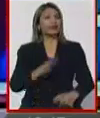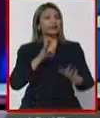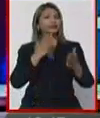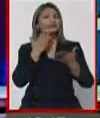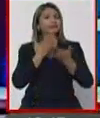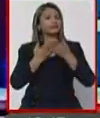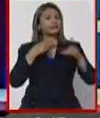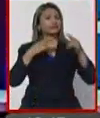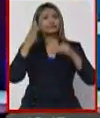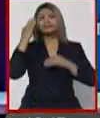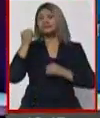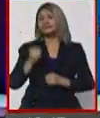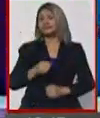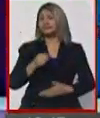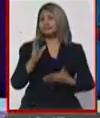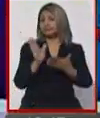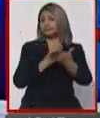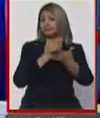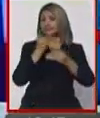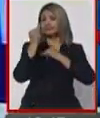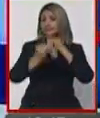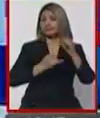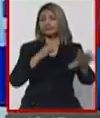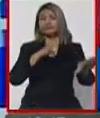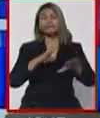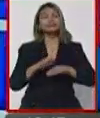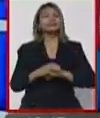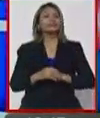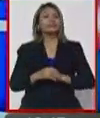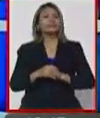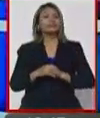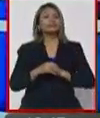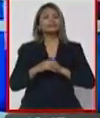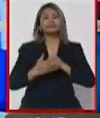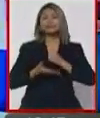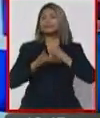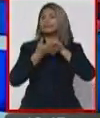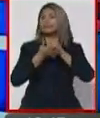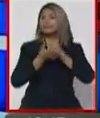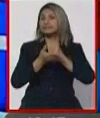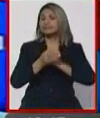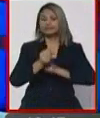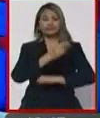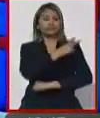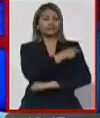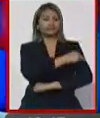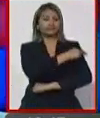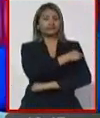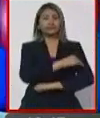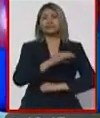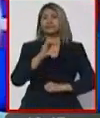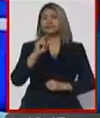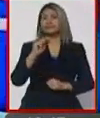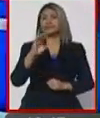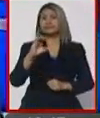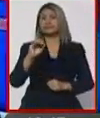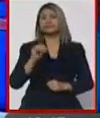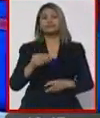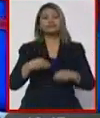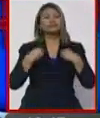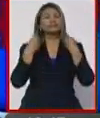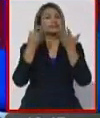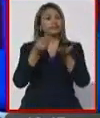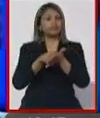Hablemos de buenas noticias ahora porque un cantante internacional realizará una campaña solidaria en favor del Hospital Oncológico y no ha descartado